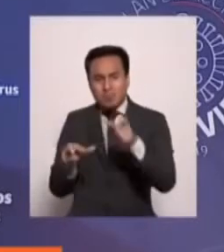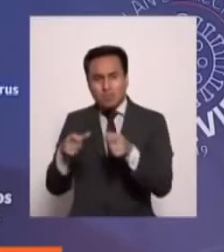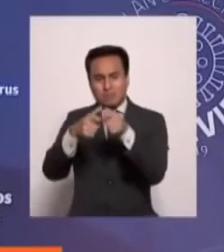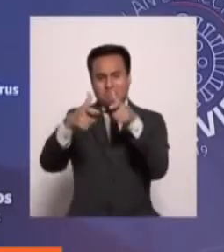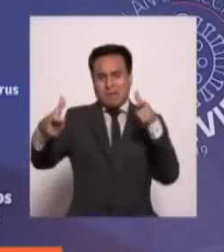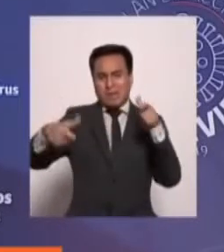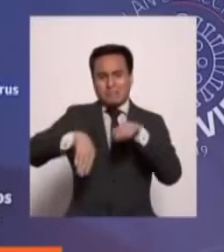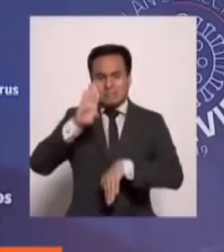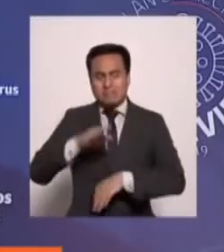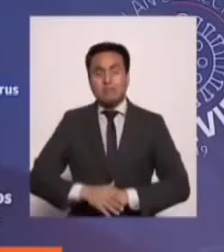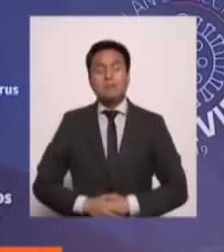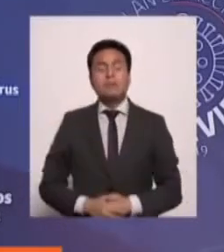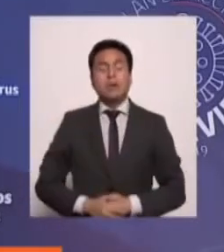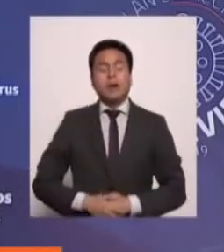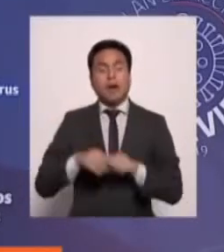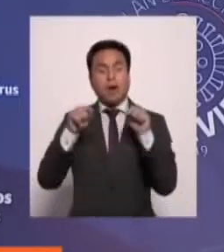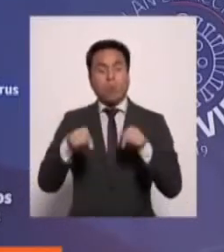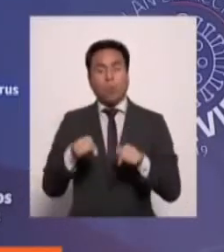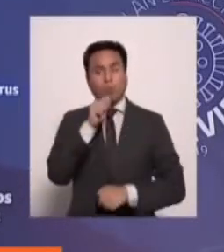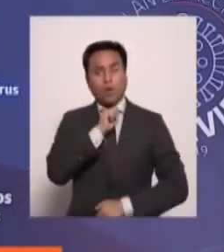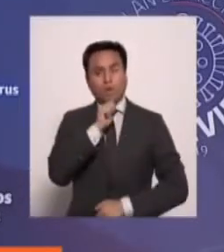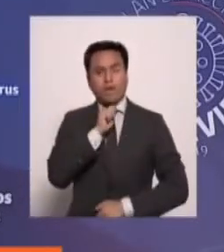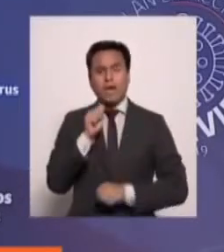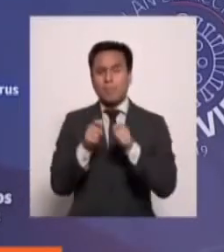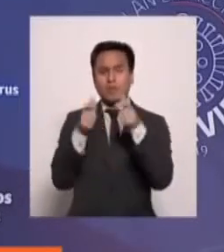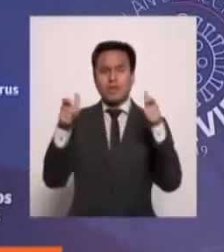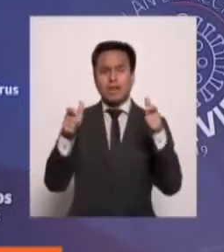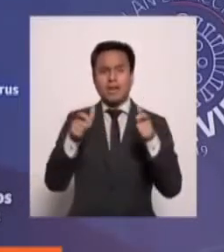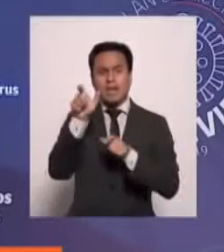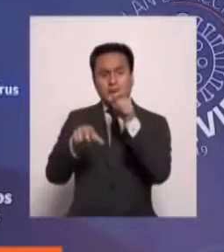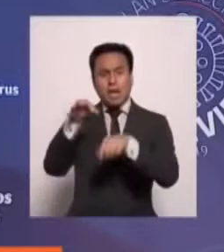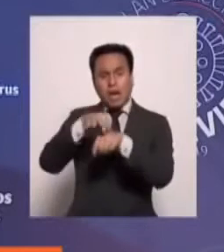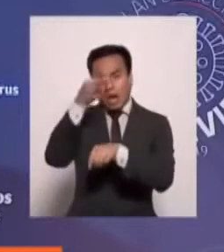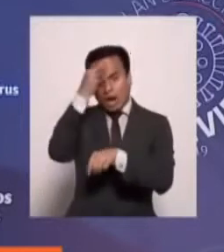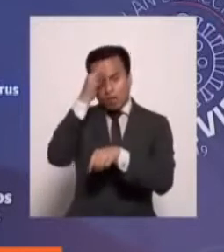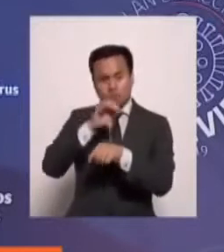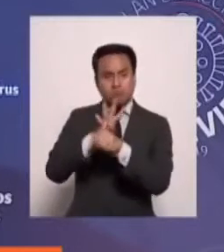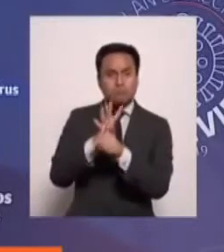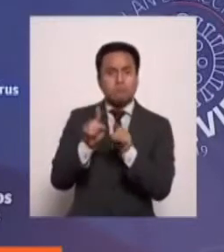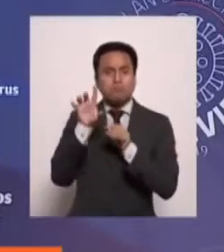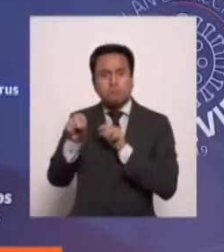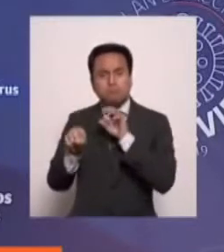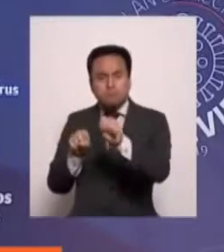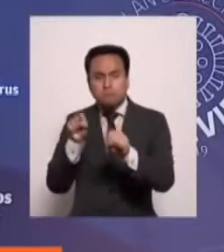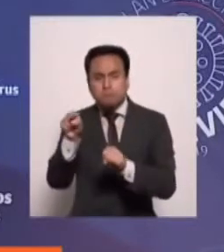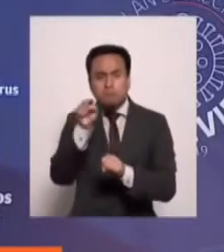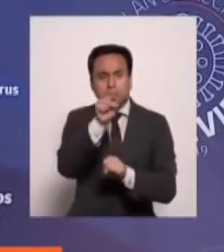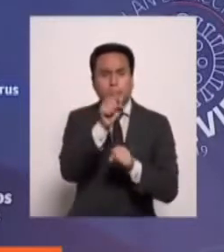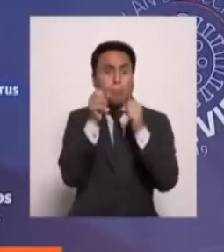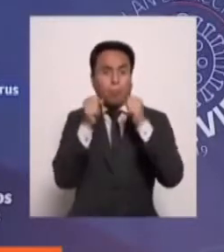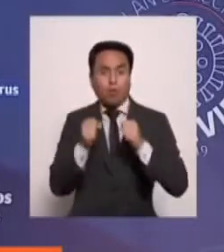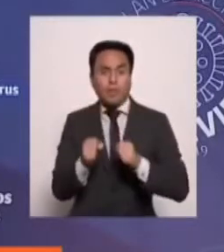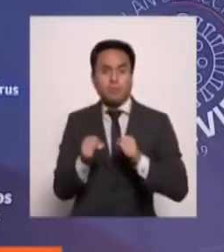gente puede circular libremente. Yo en particular estoy en cuarentena desde que